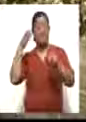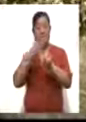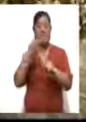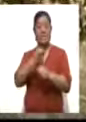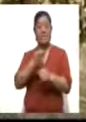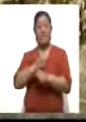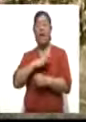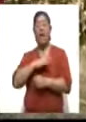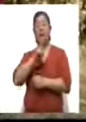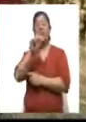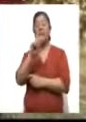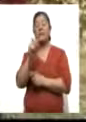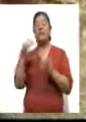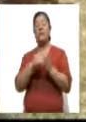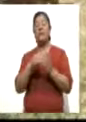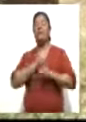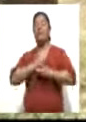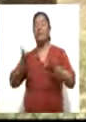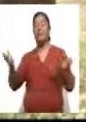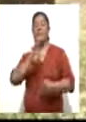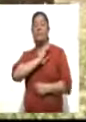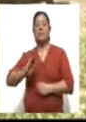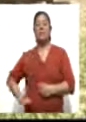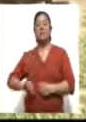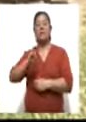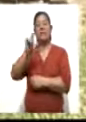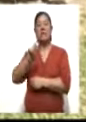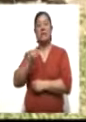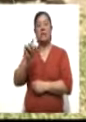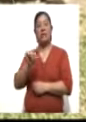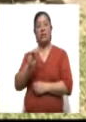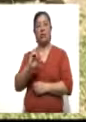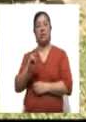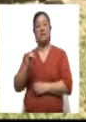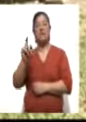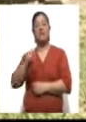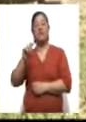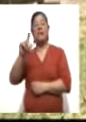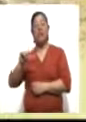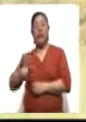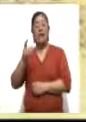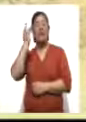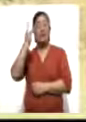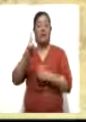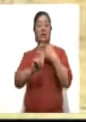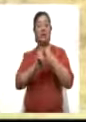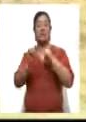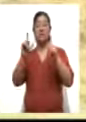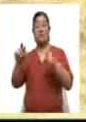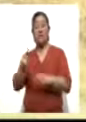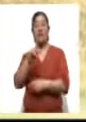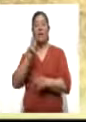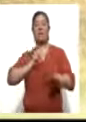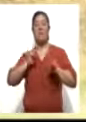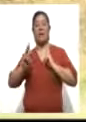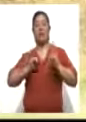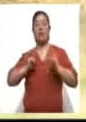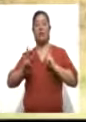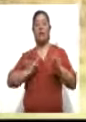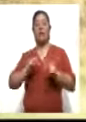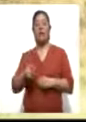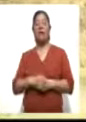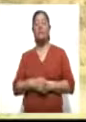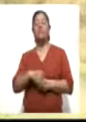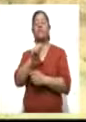distribuir 20,000 despensas en los municipios de Ixtacuixtla, Santa Cruz Tlaxcala, Panotla, Totolac, Apizaco, Yauquemecan